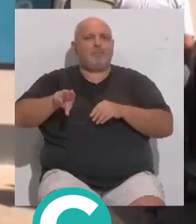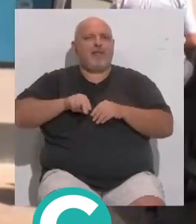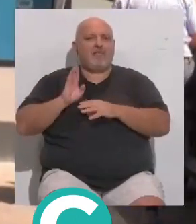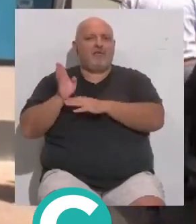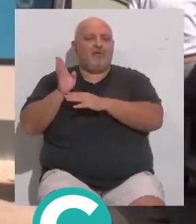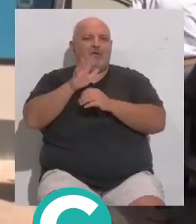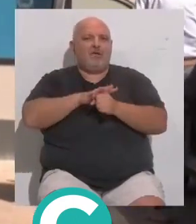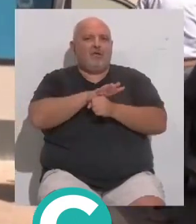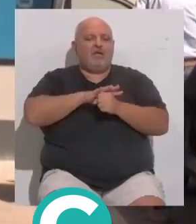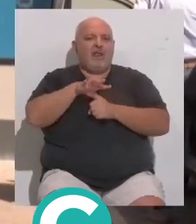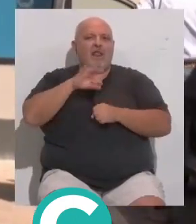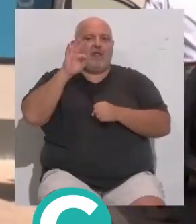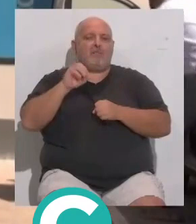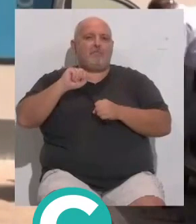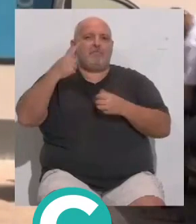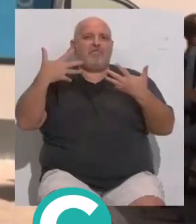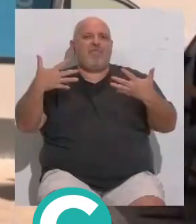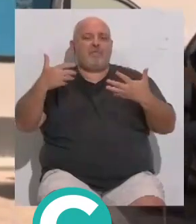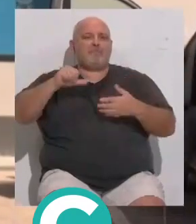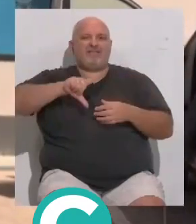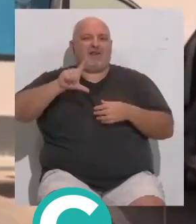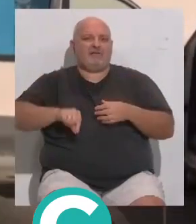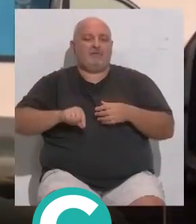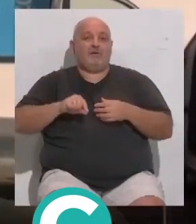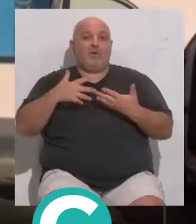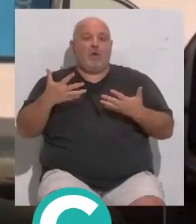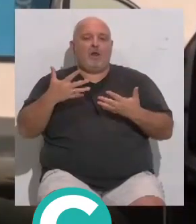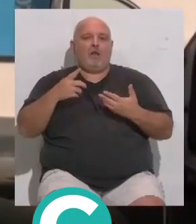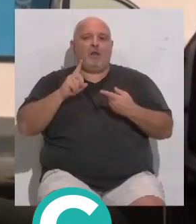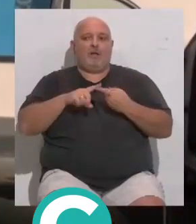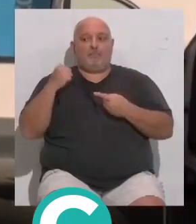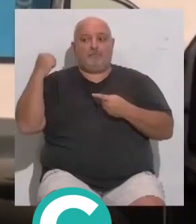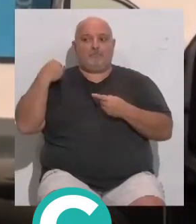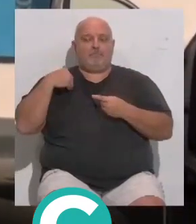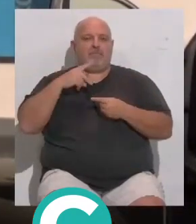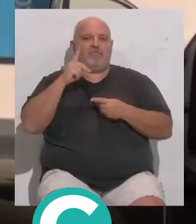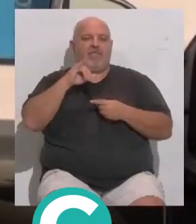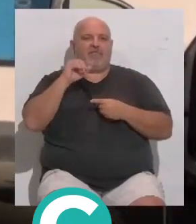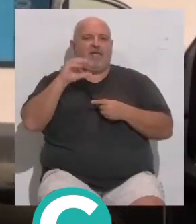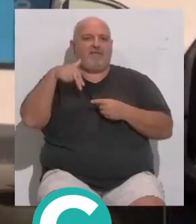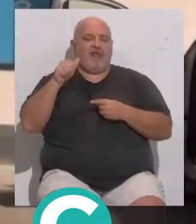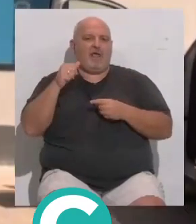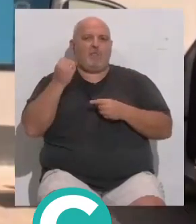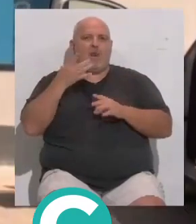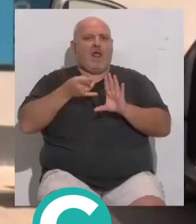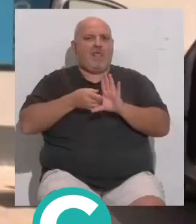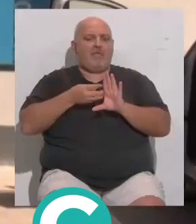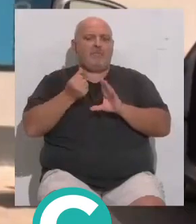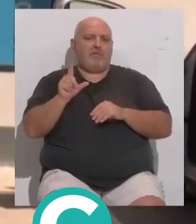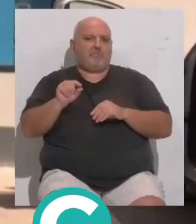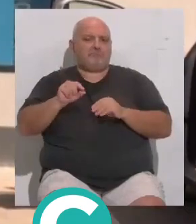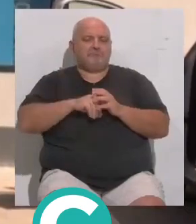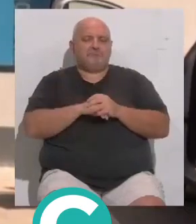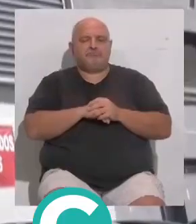la provincia y ha elegido a los 10 más baratos, entre ellos este de Díaz Cadena, que ofrece buena calidad y a buen